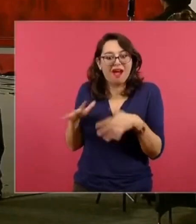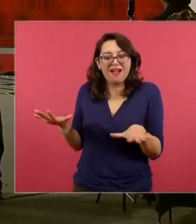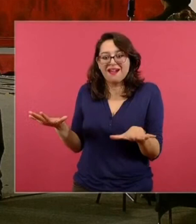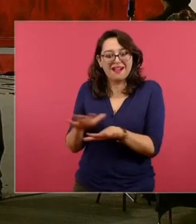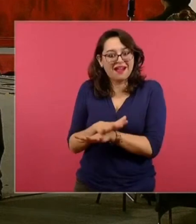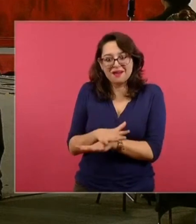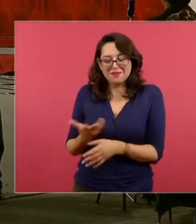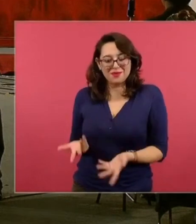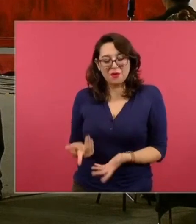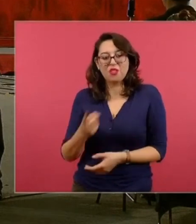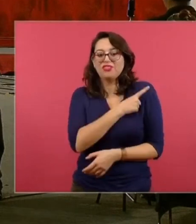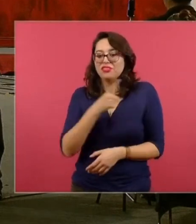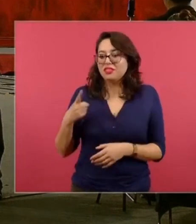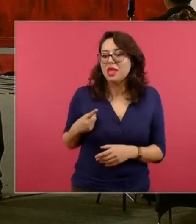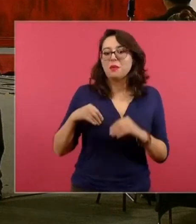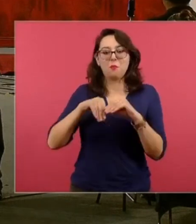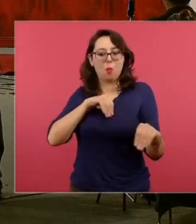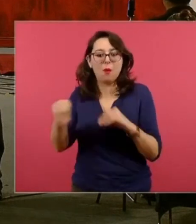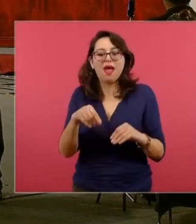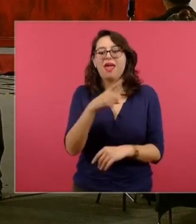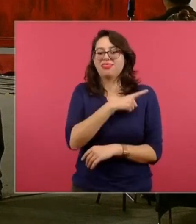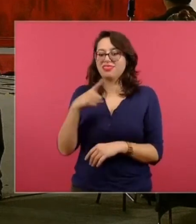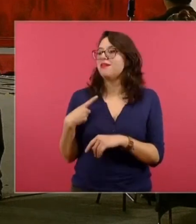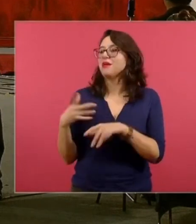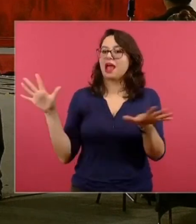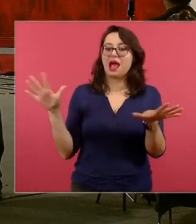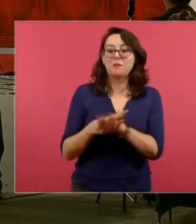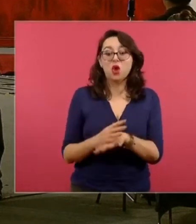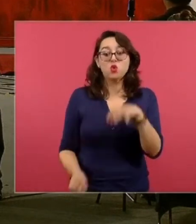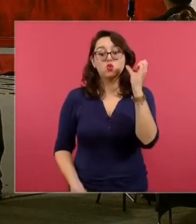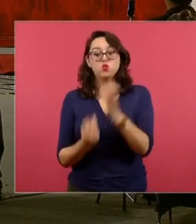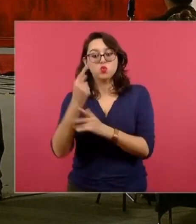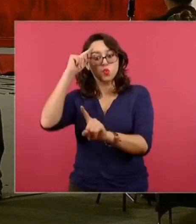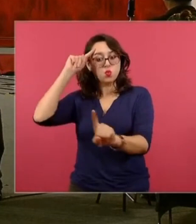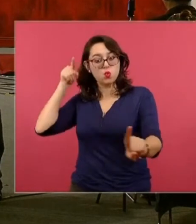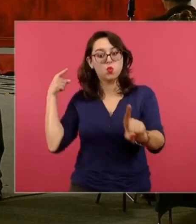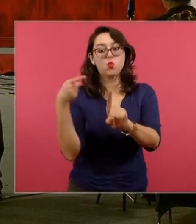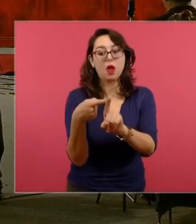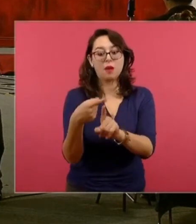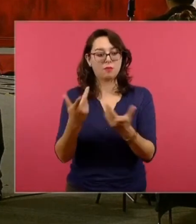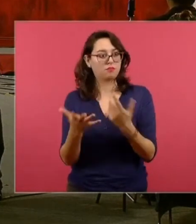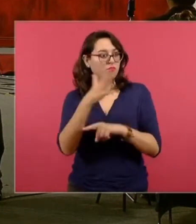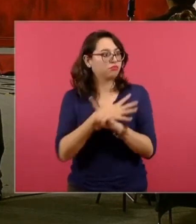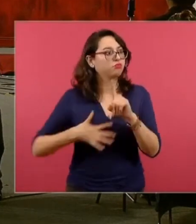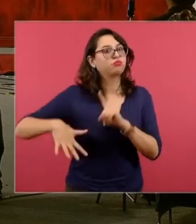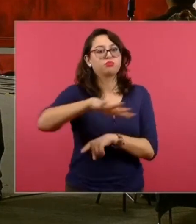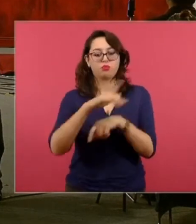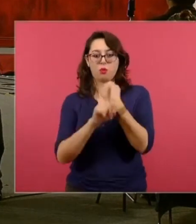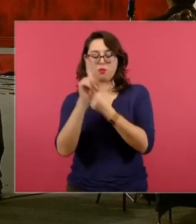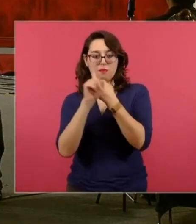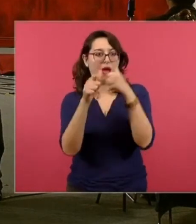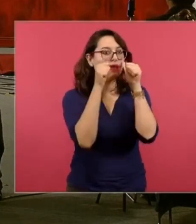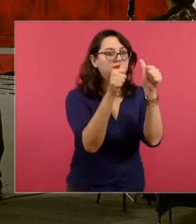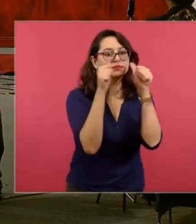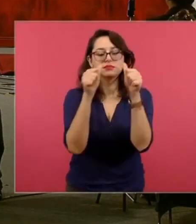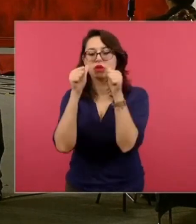hermenéutico, que se centra en el dominio de contenidos, hacia un paradigma que se centra en la transformación de los problemas sociales. Pero para